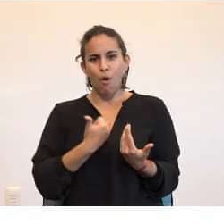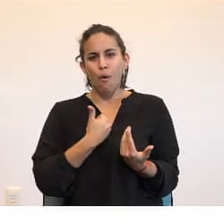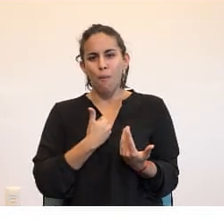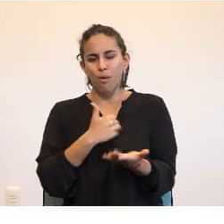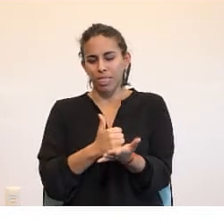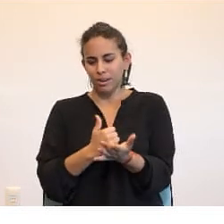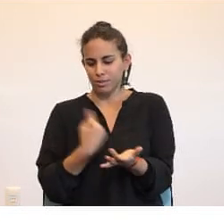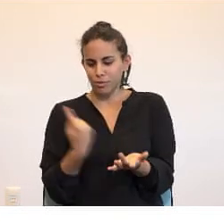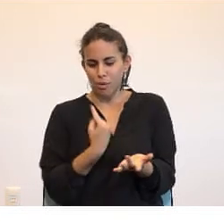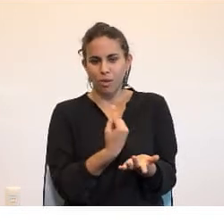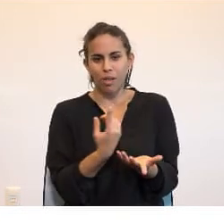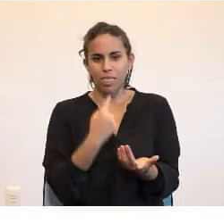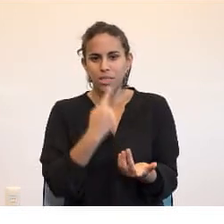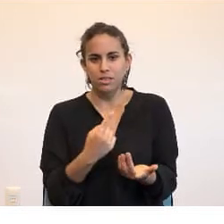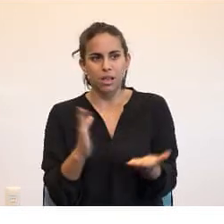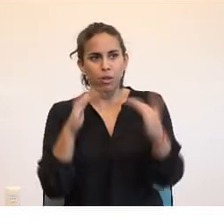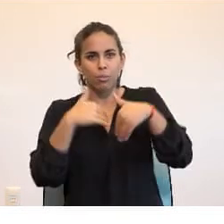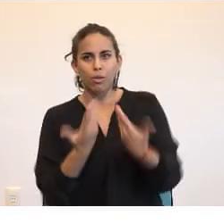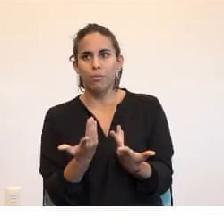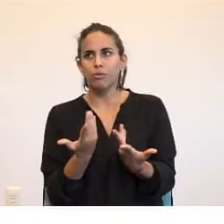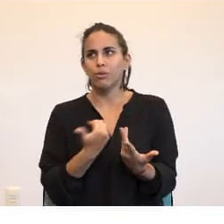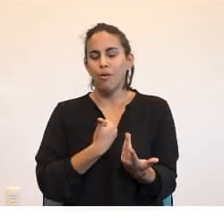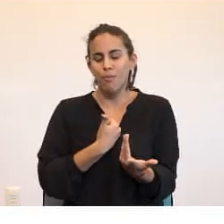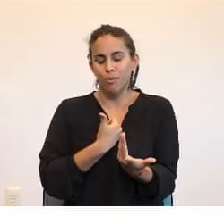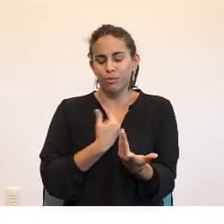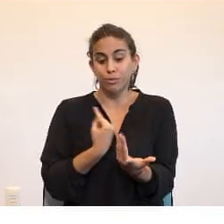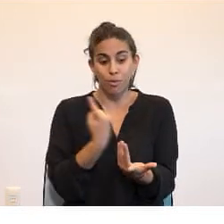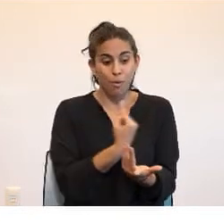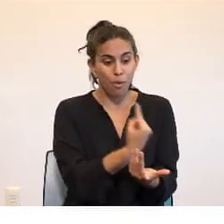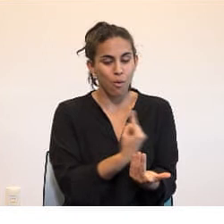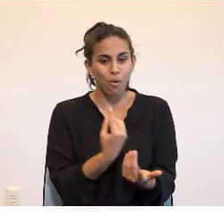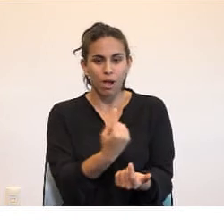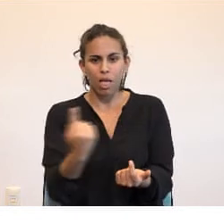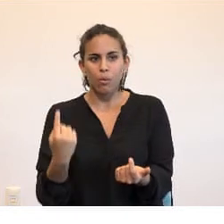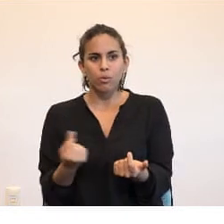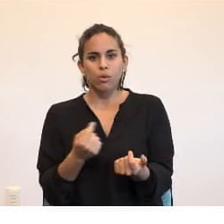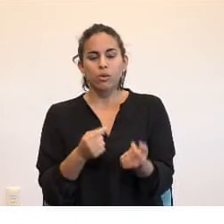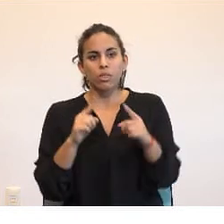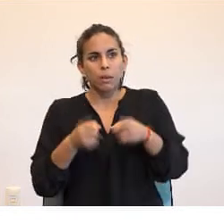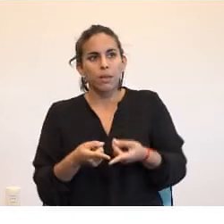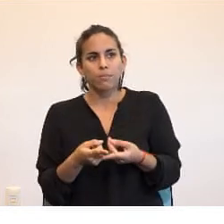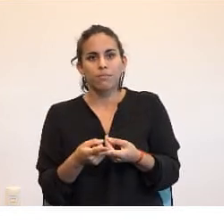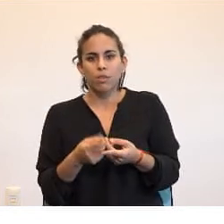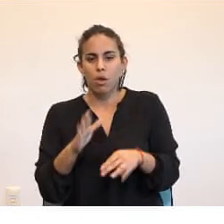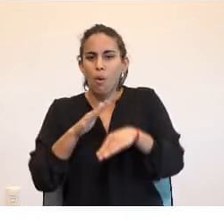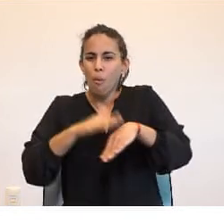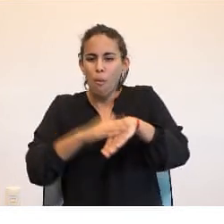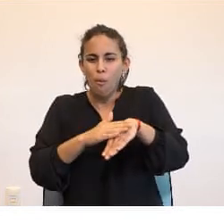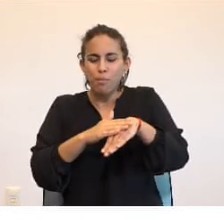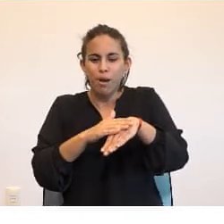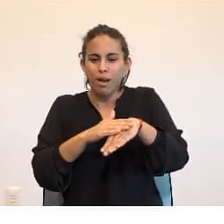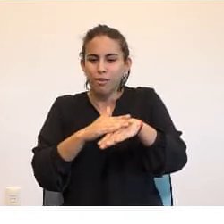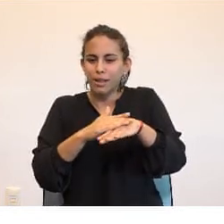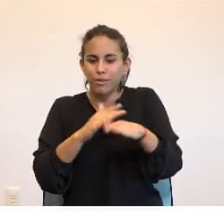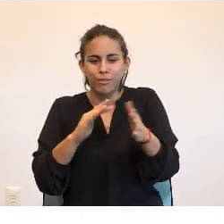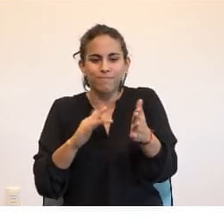Y dice que esa imposibilidad de convivir con la soledad, que muchas veces viene también dada por esa adicción o contacto inevitable con